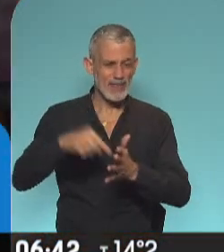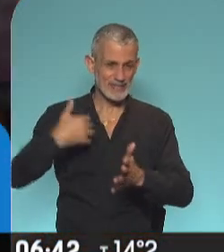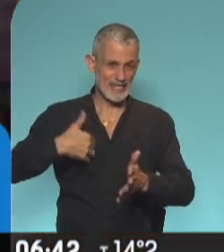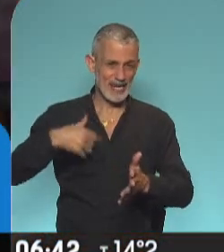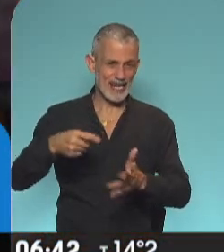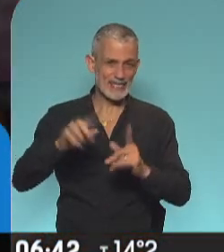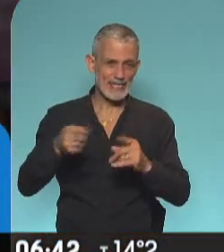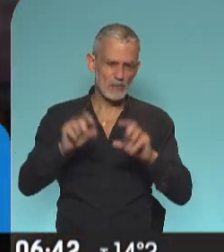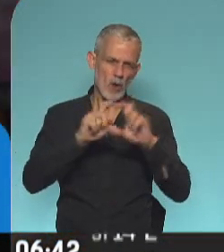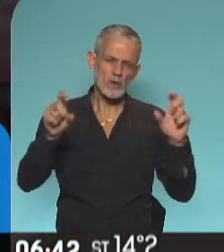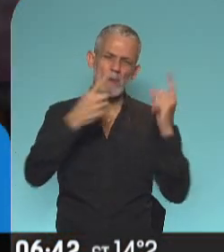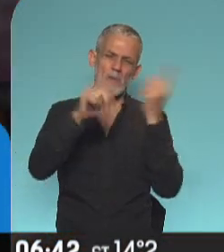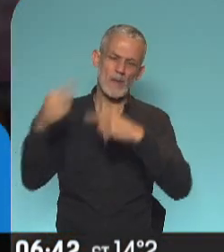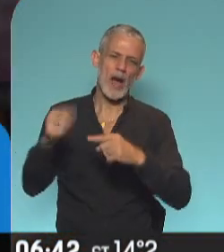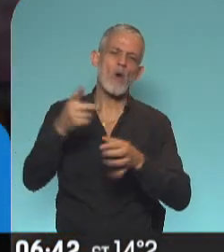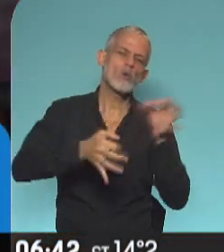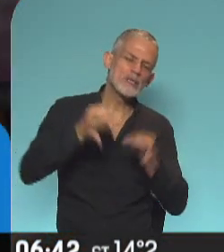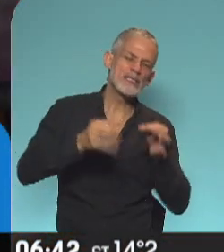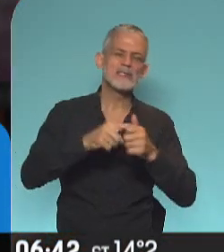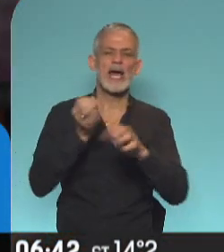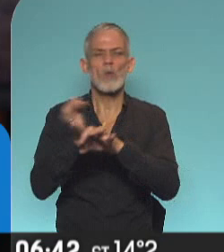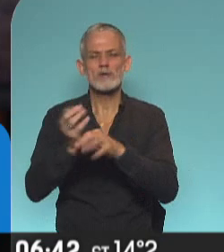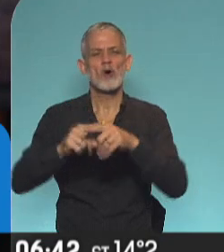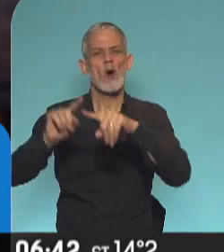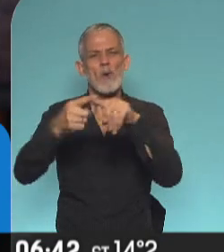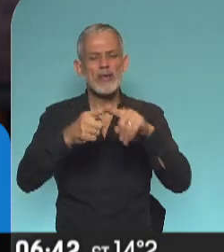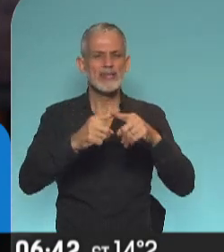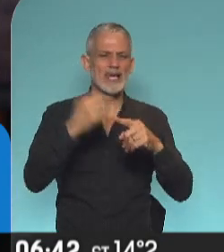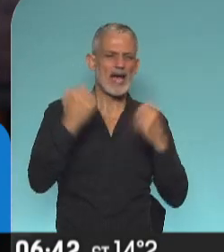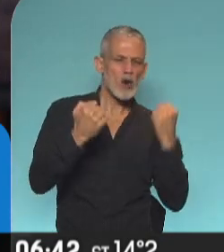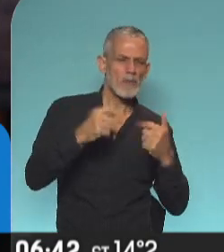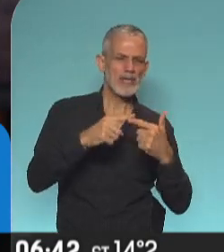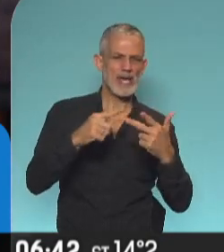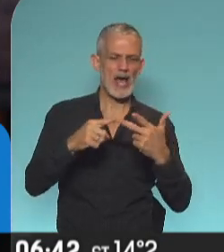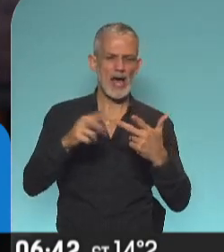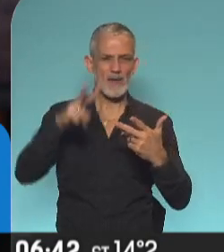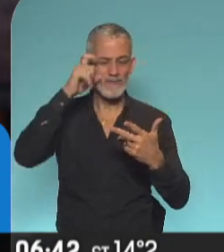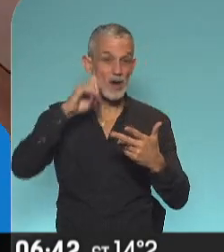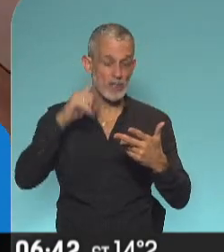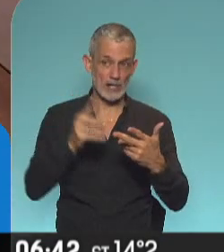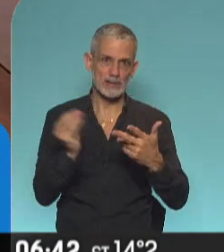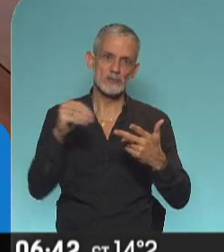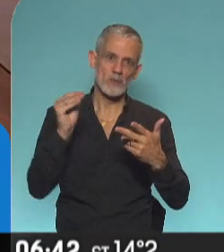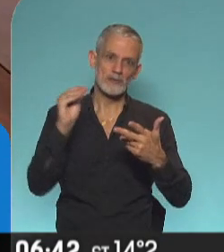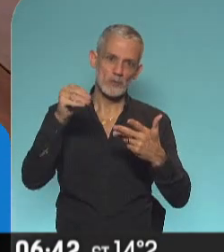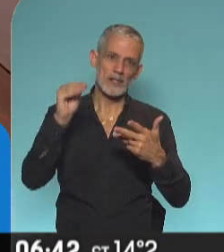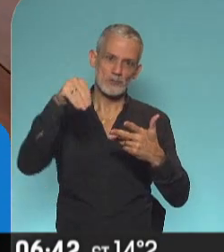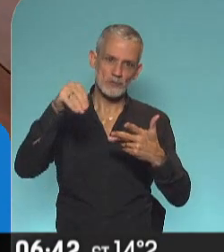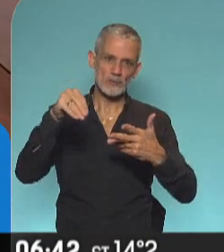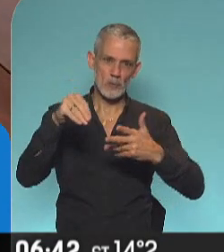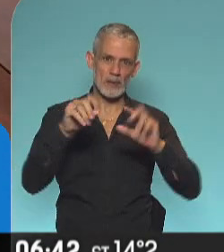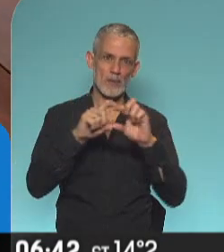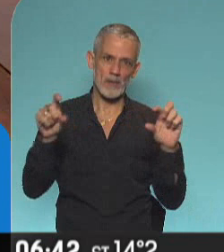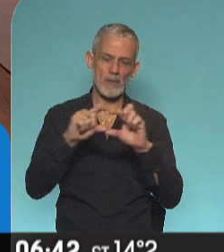estas consignas variadas, ¿no? Justicia, buena educación, política económica. Vero, Se van sumando. Se van sumando, Se ¿no? van De a sumando poquito.